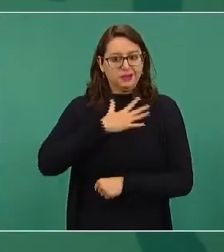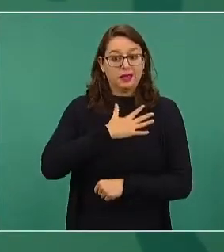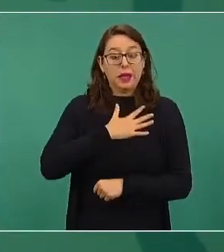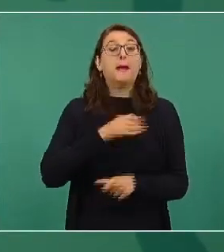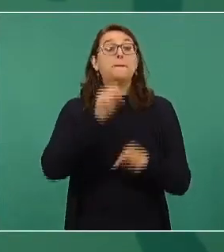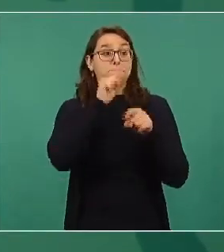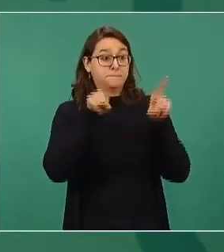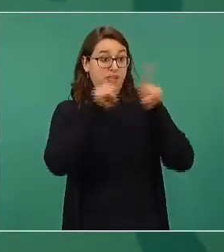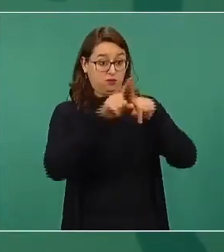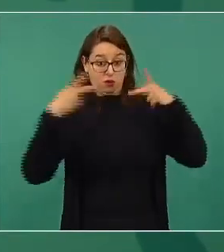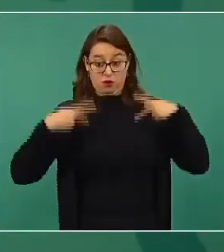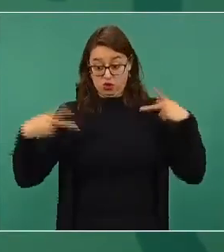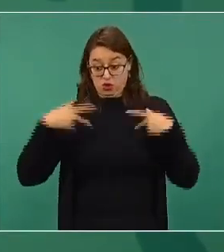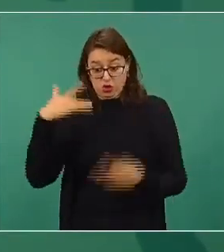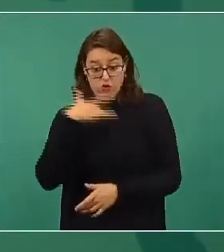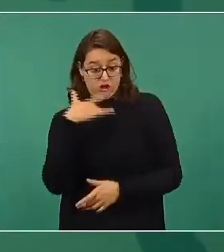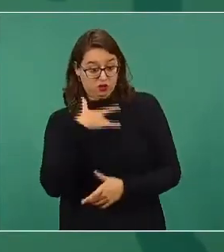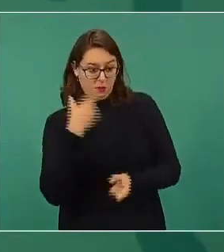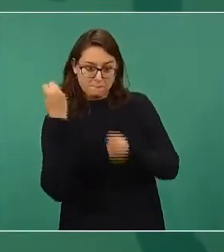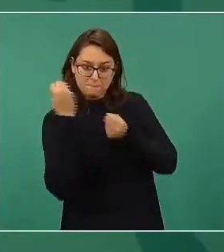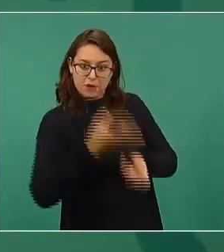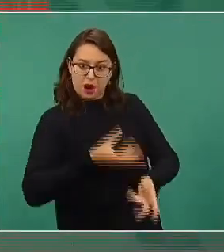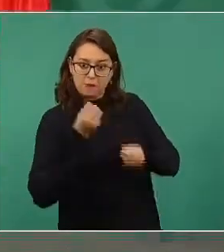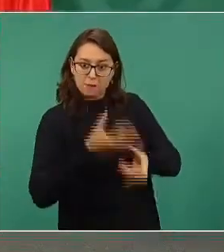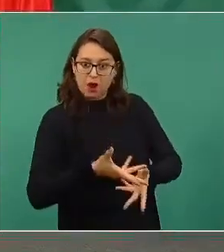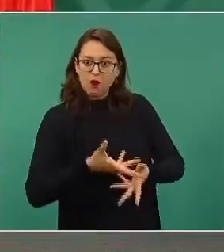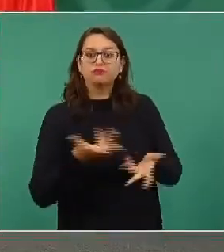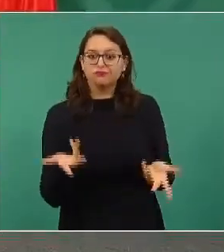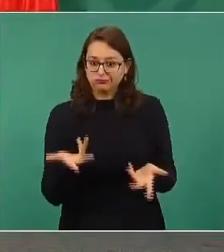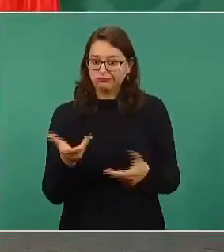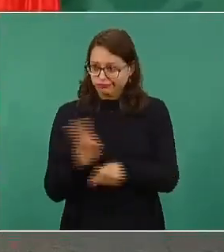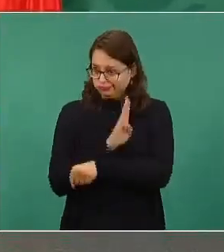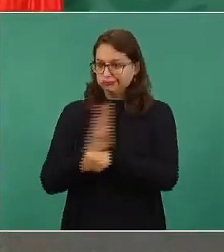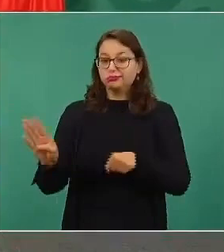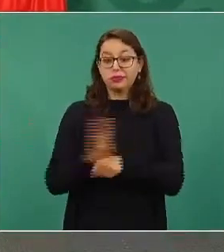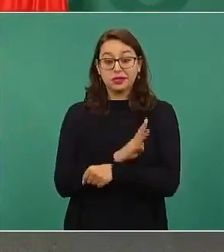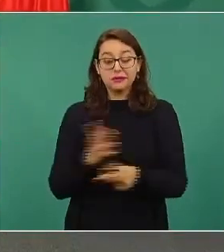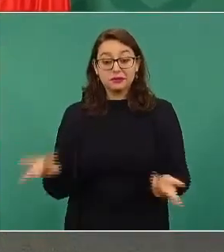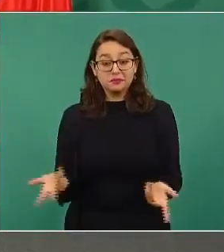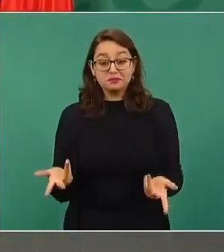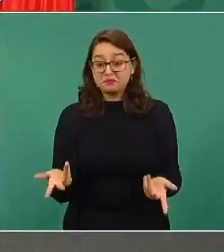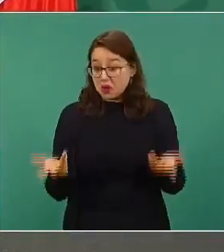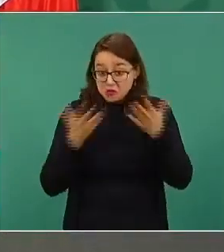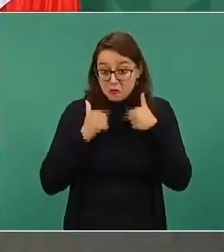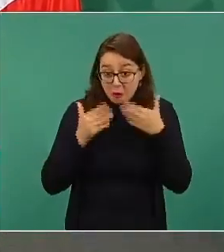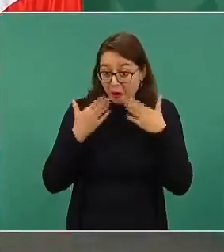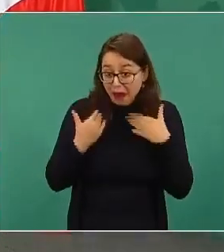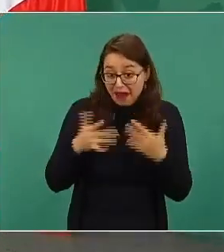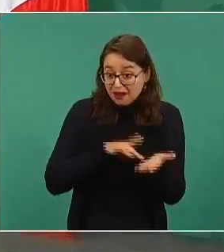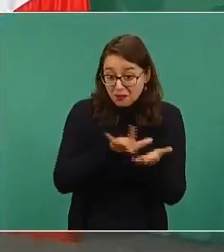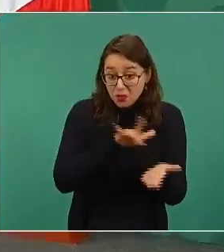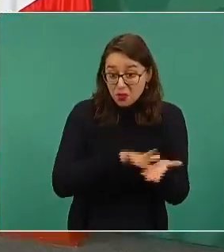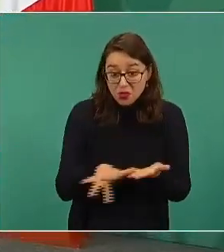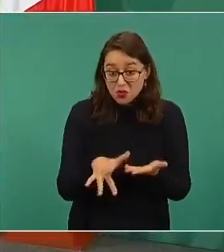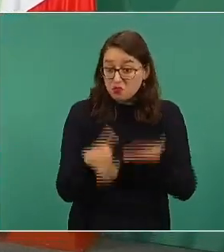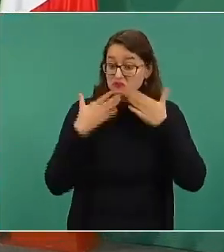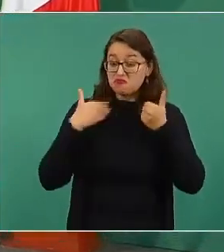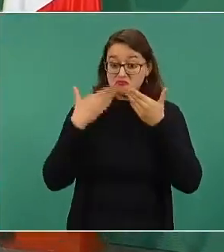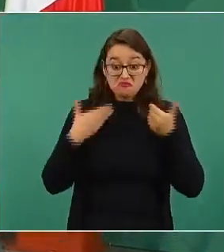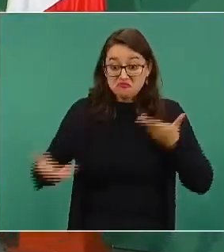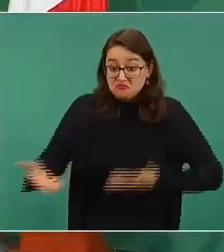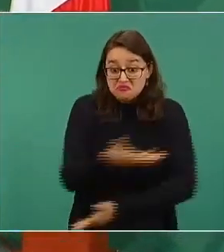porque de lo contrario va a seguir predominando el